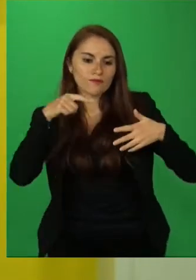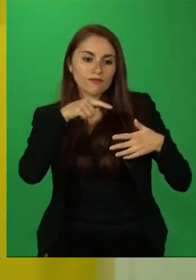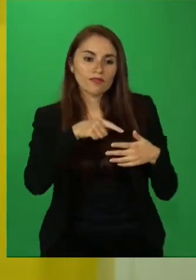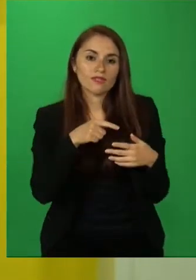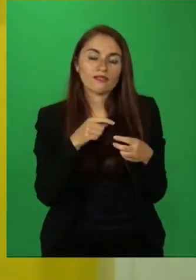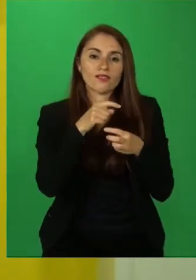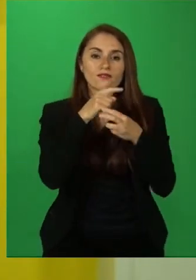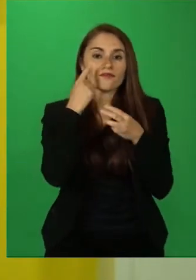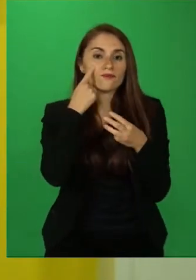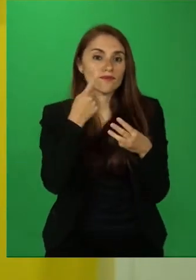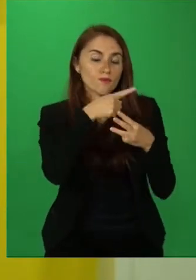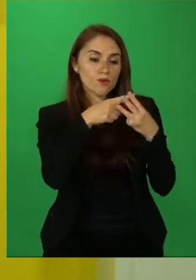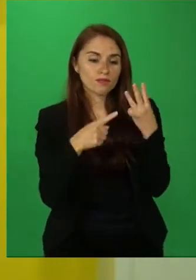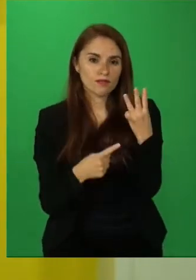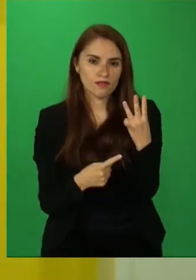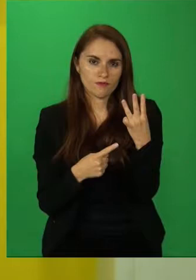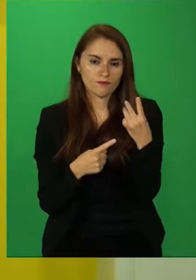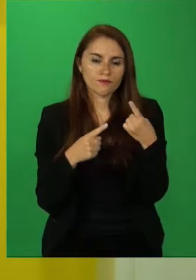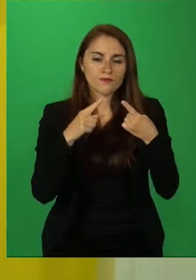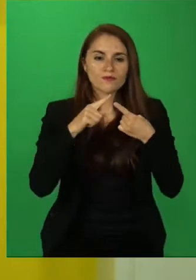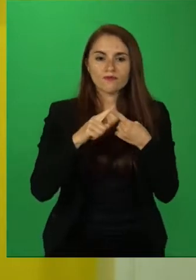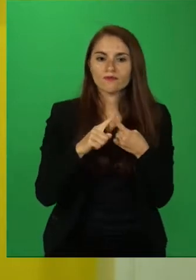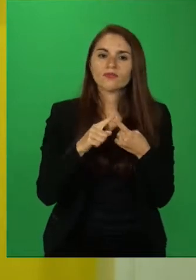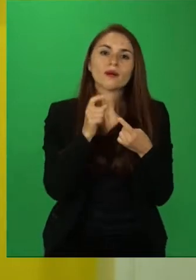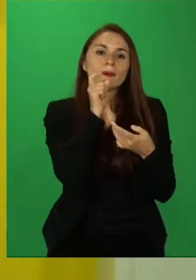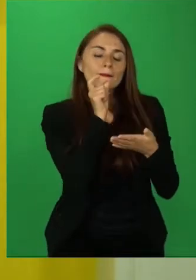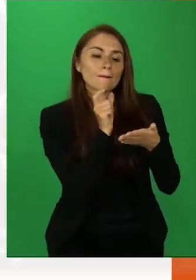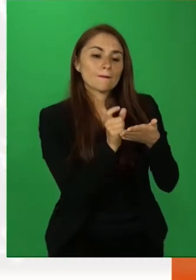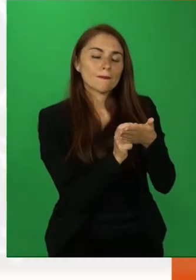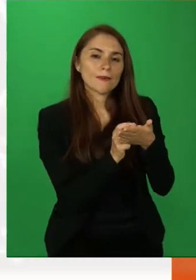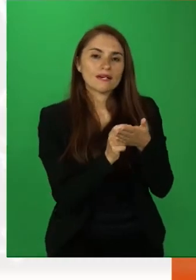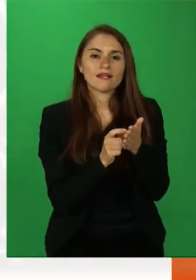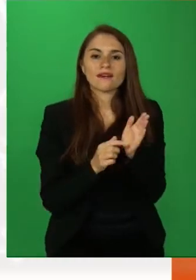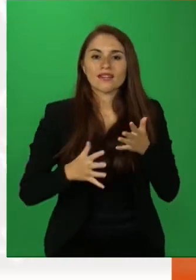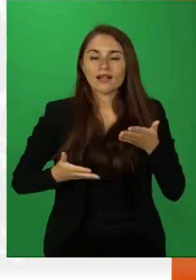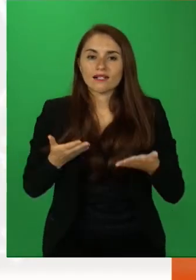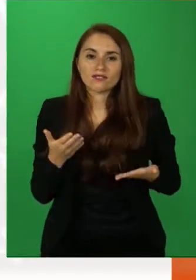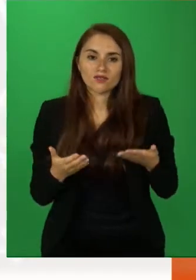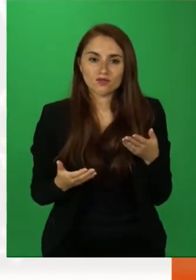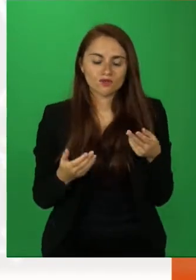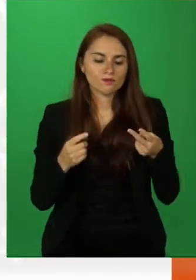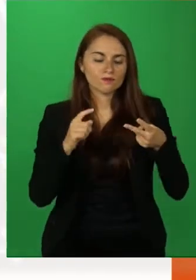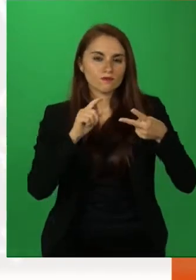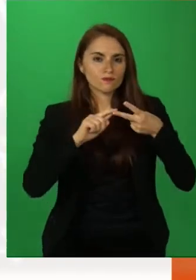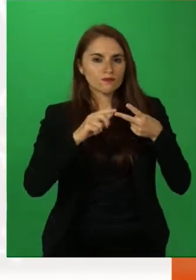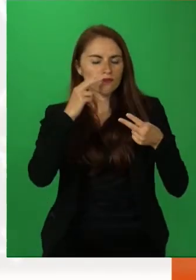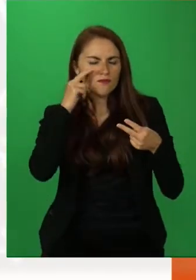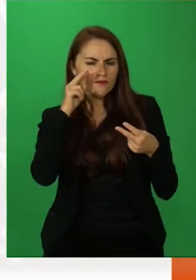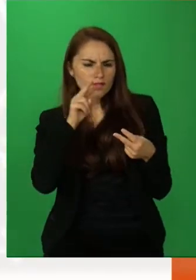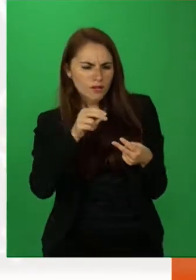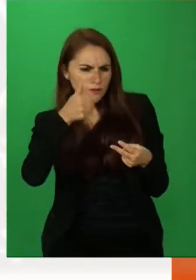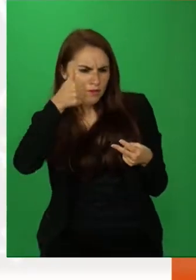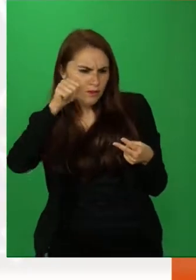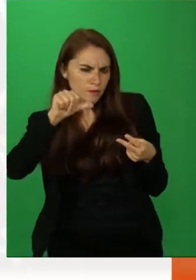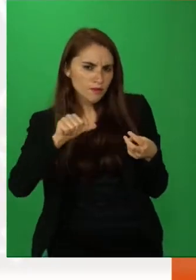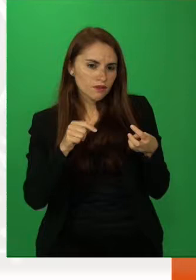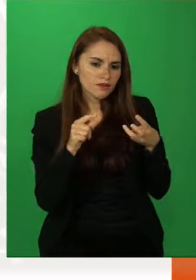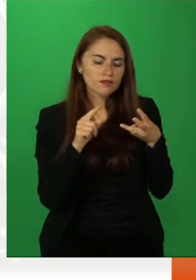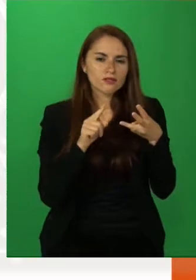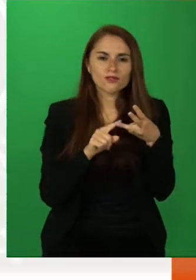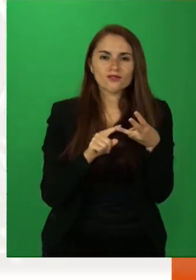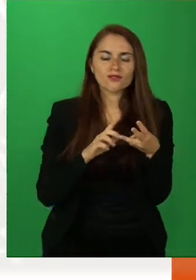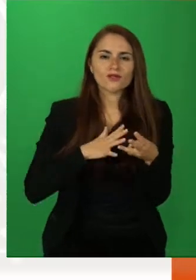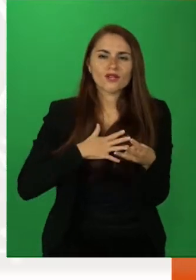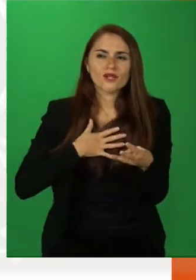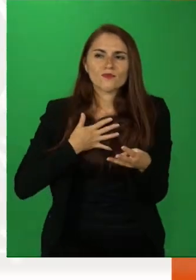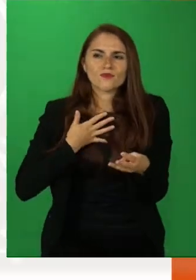revisamos 3. Los modalizadores, el léxico valorativo y los recursos expresivos. Recuerda que los recursos lingüísticos son